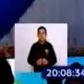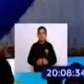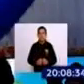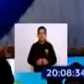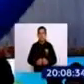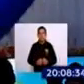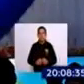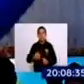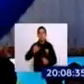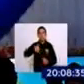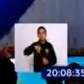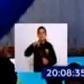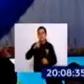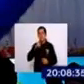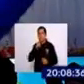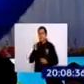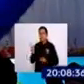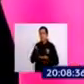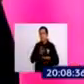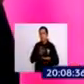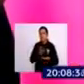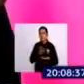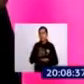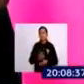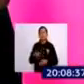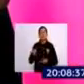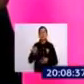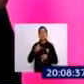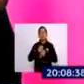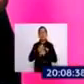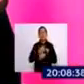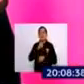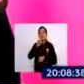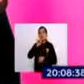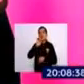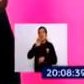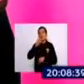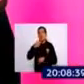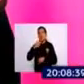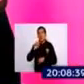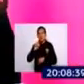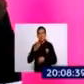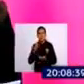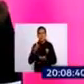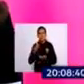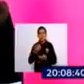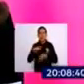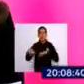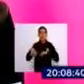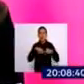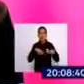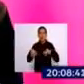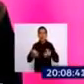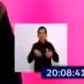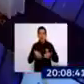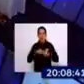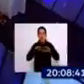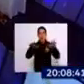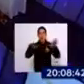A continuación, la intervención del ingeniero Diego Tello, coordinador nacional técnico de procesos electorales del